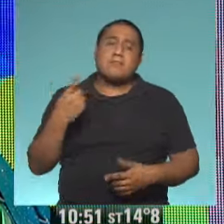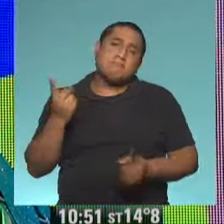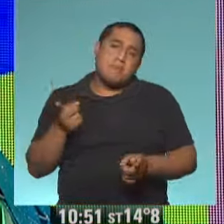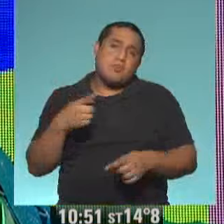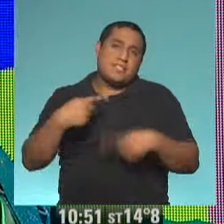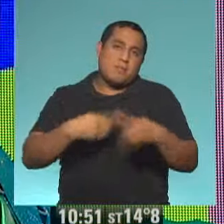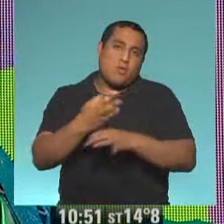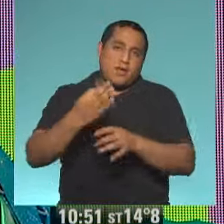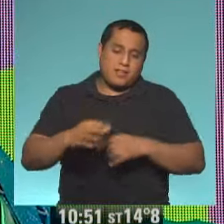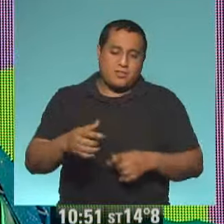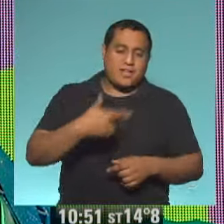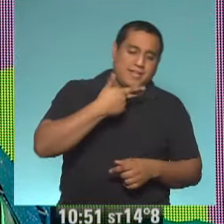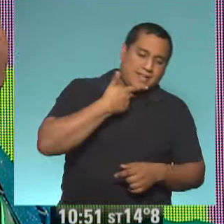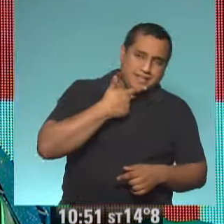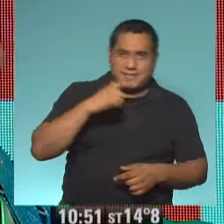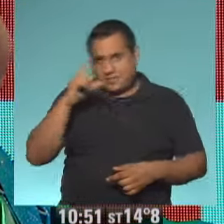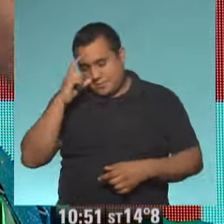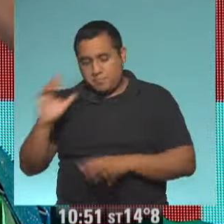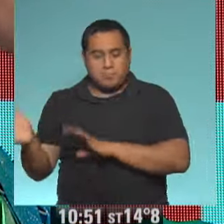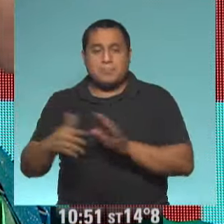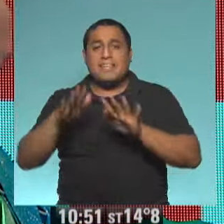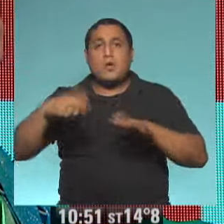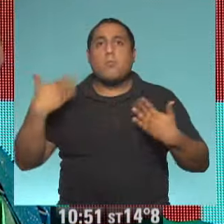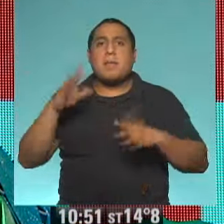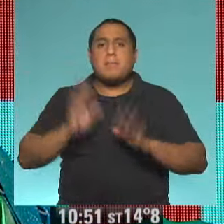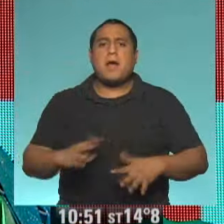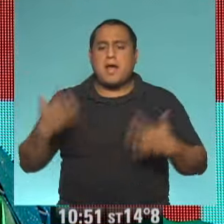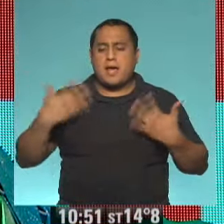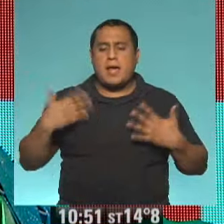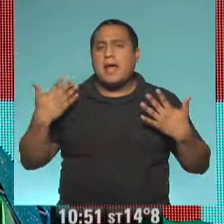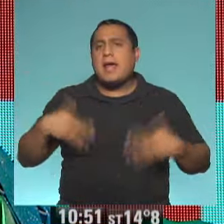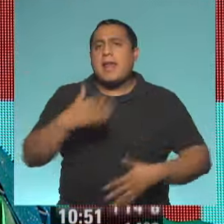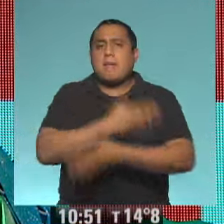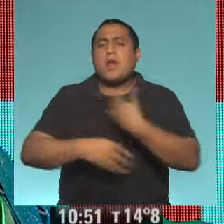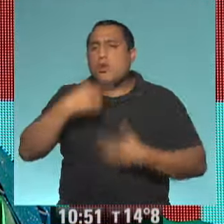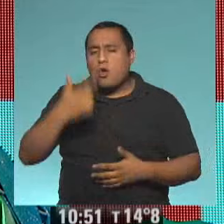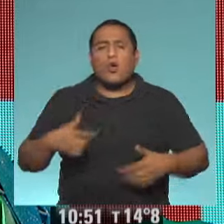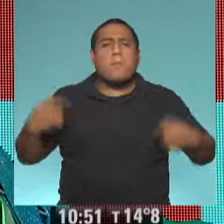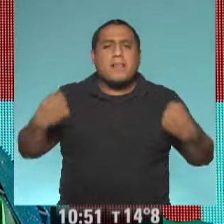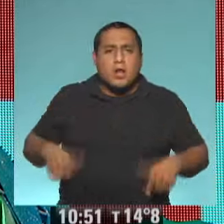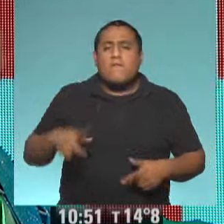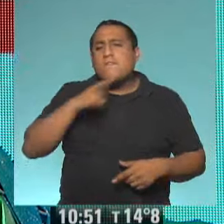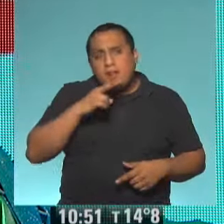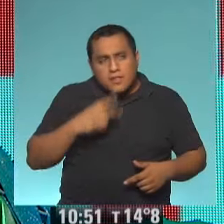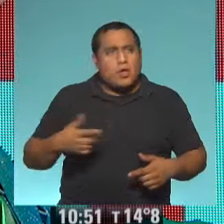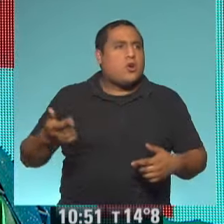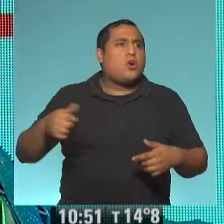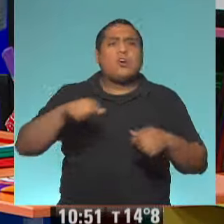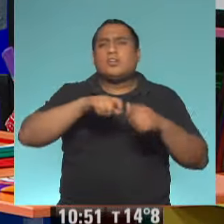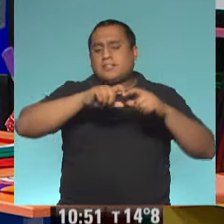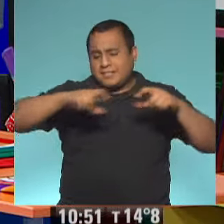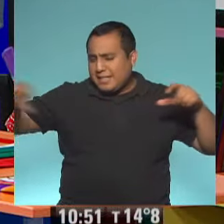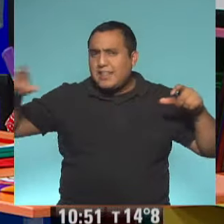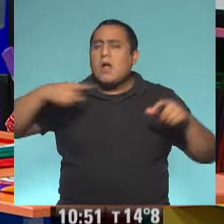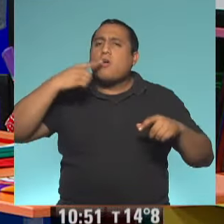Y los chicos y las chicas ya pueden ir preparándose una remera roja, un pantalón verde, unas cintas de colores. Cualquier cosa rojo roja, y verde,